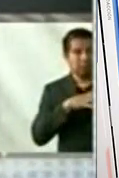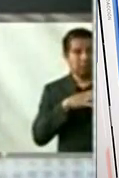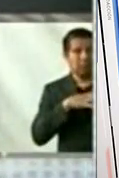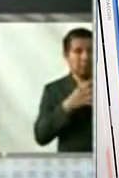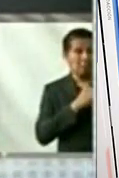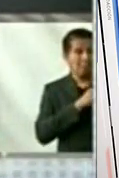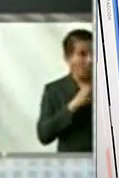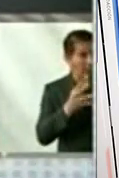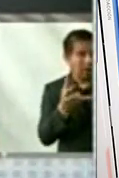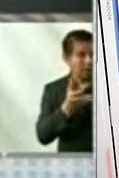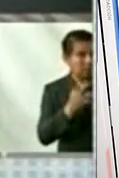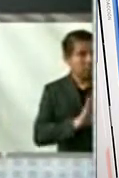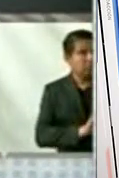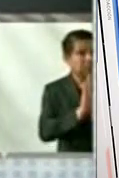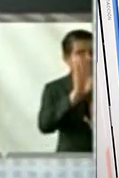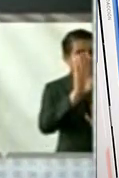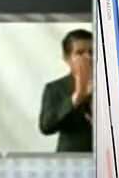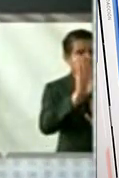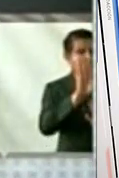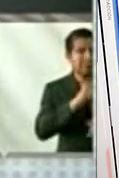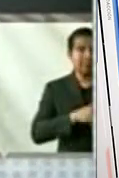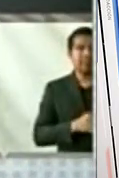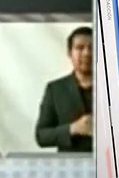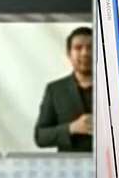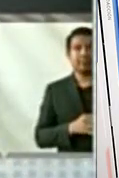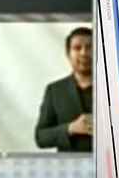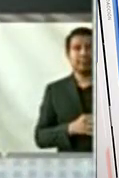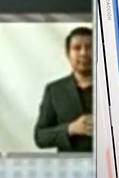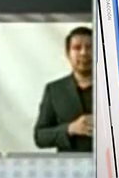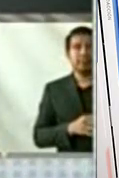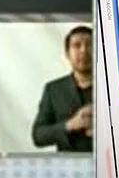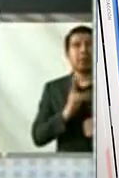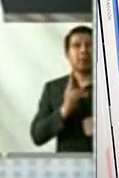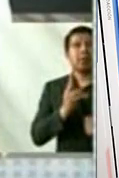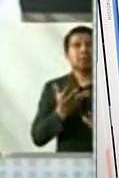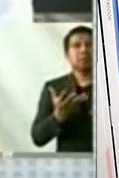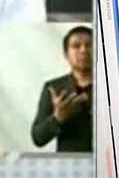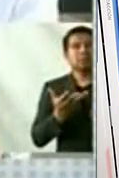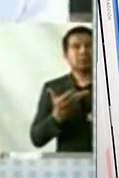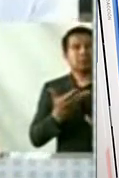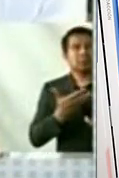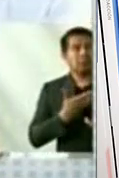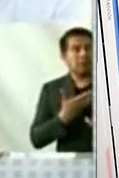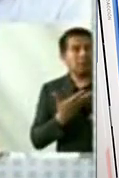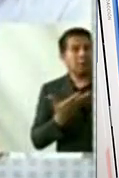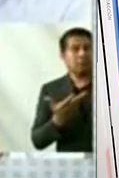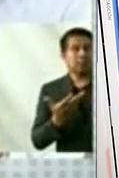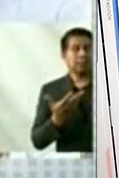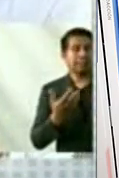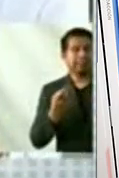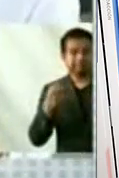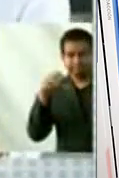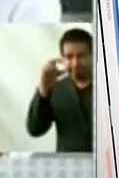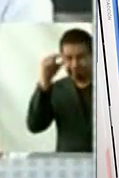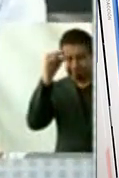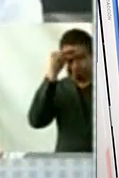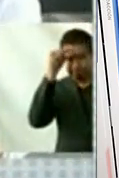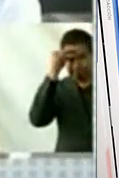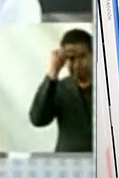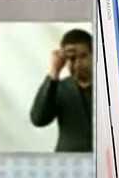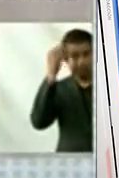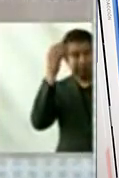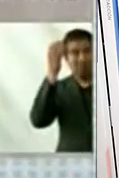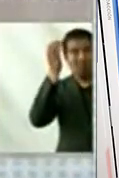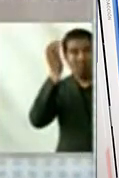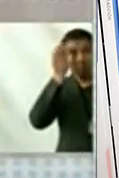que, por cierto, todavía no está en el presupuesto, porque no se ha enviado el presupuesto de Estados Unidos todavía a